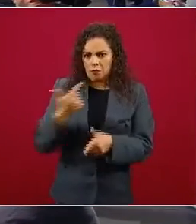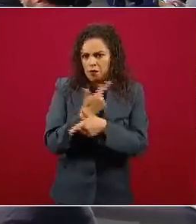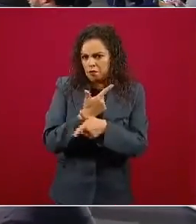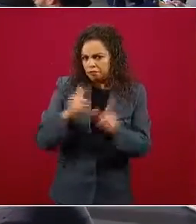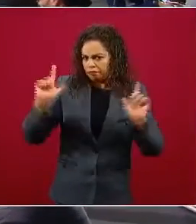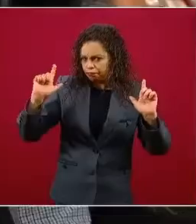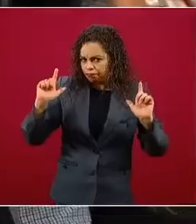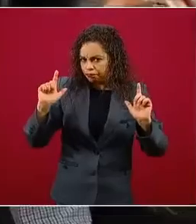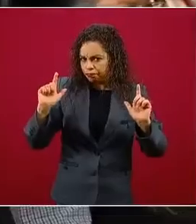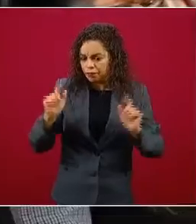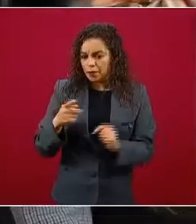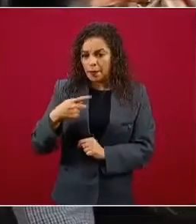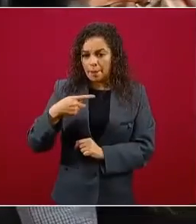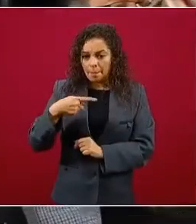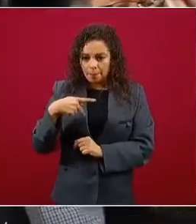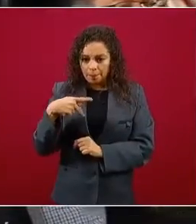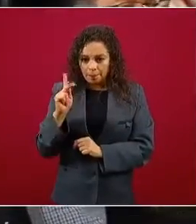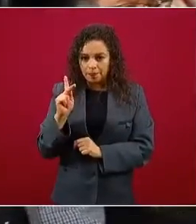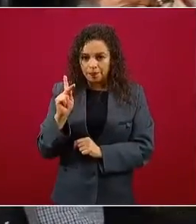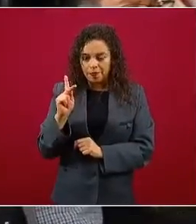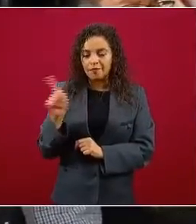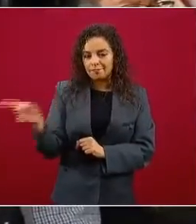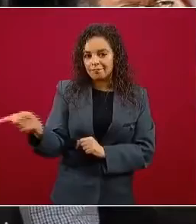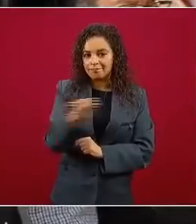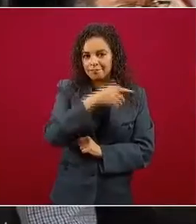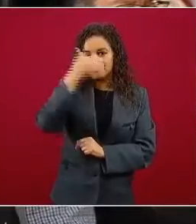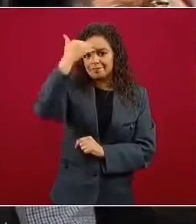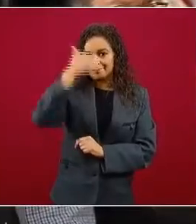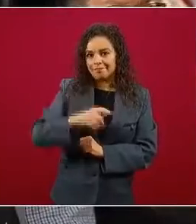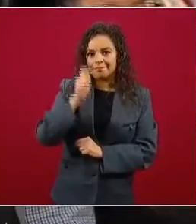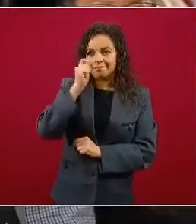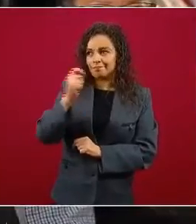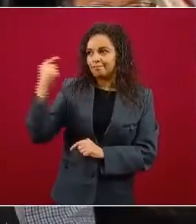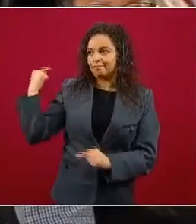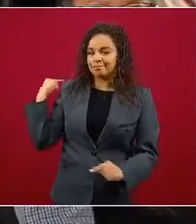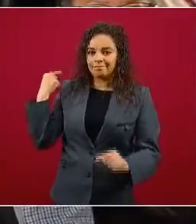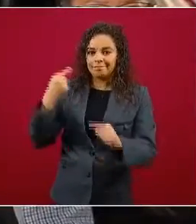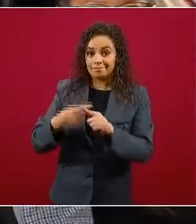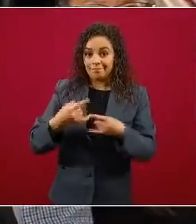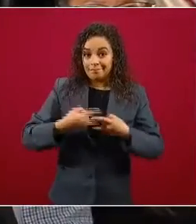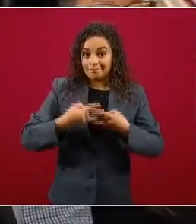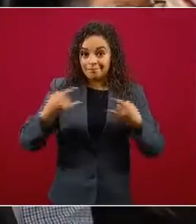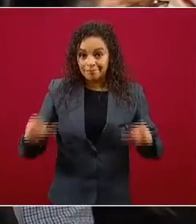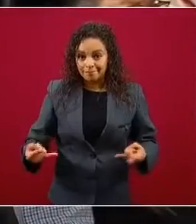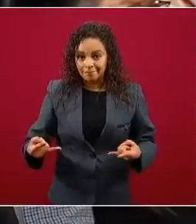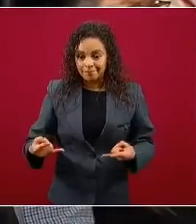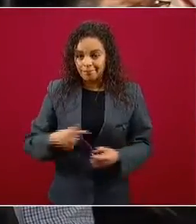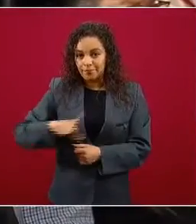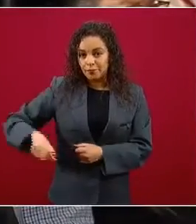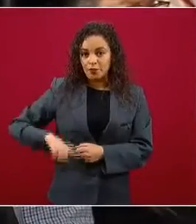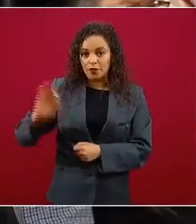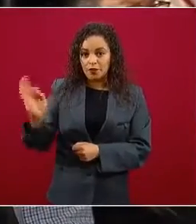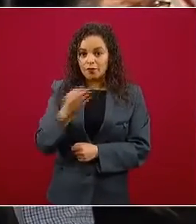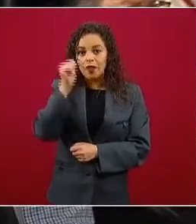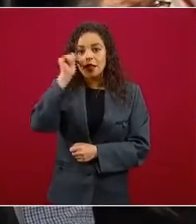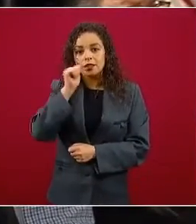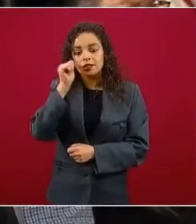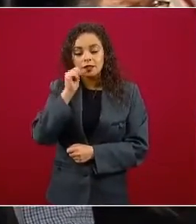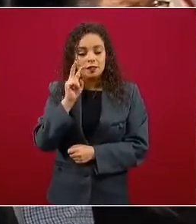y eso nos ha marcado la historia, a veces el gobierno federal termina rescatando